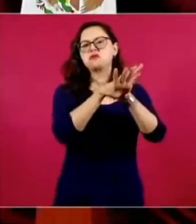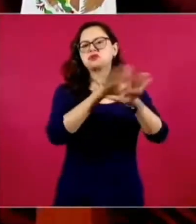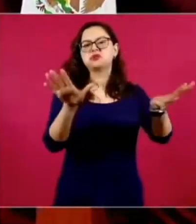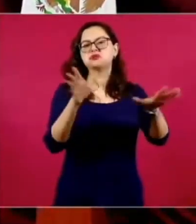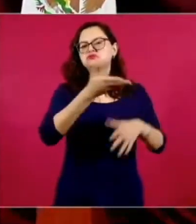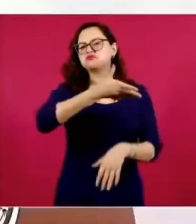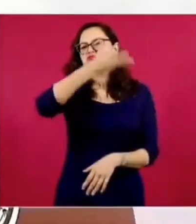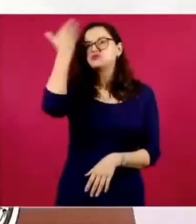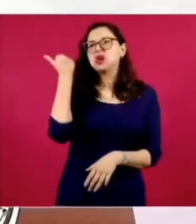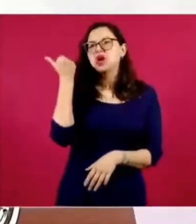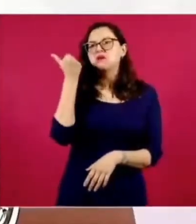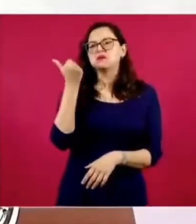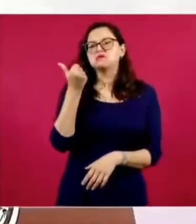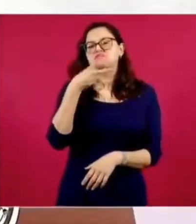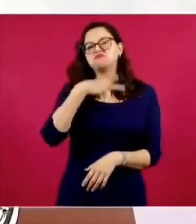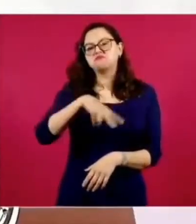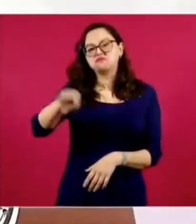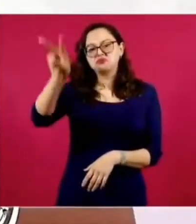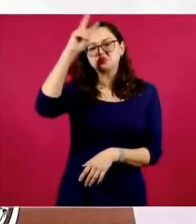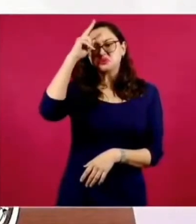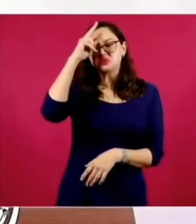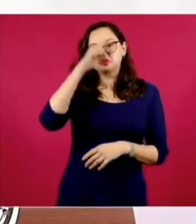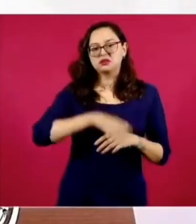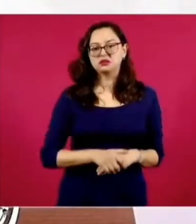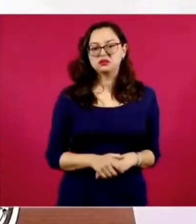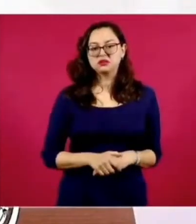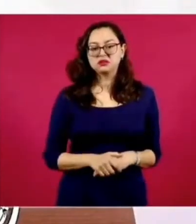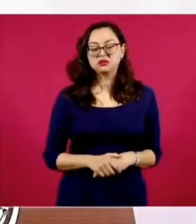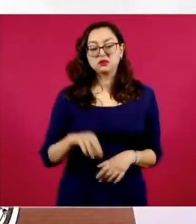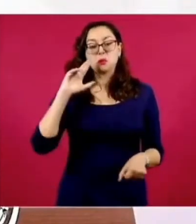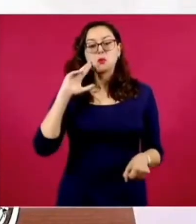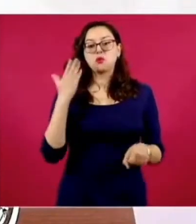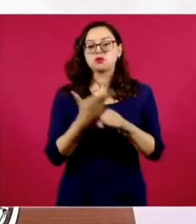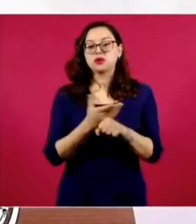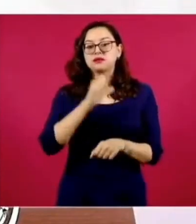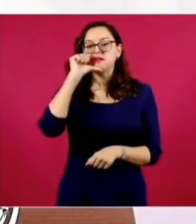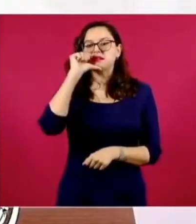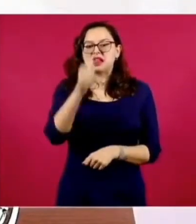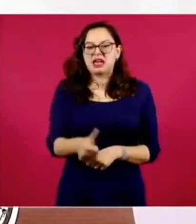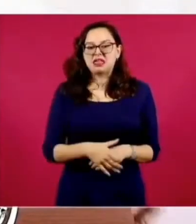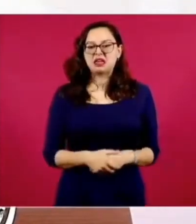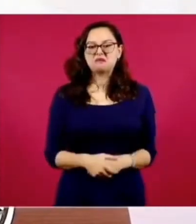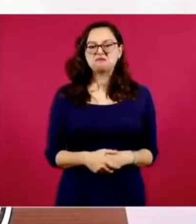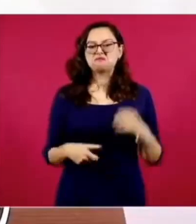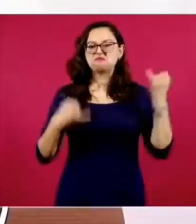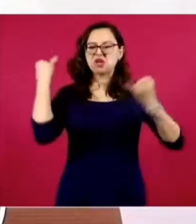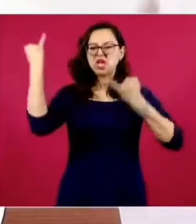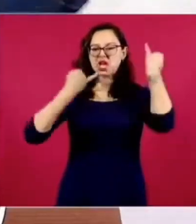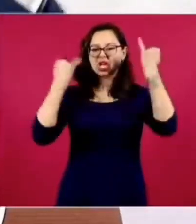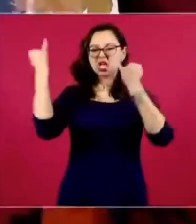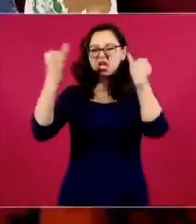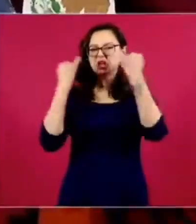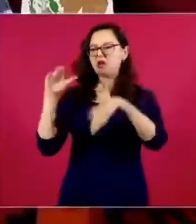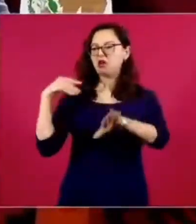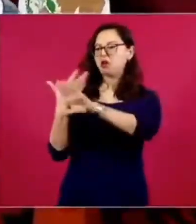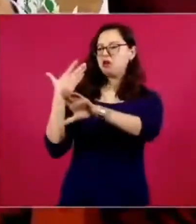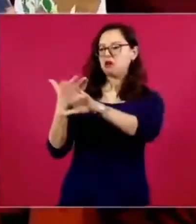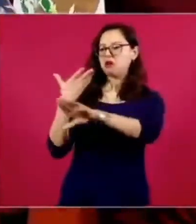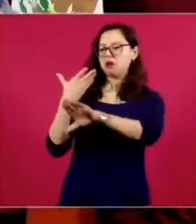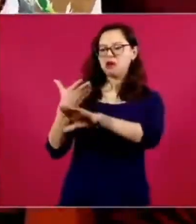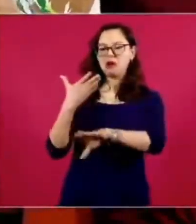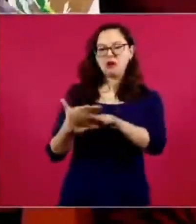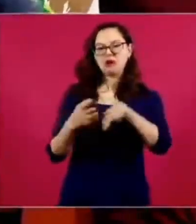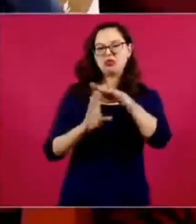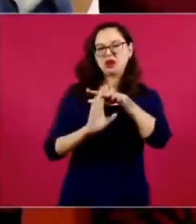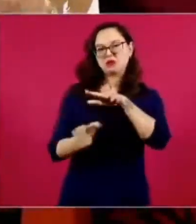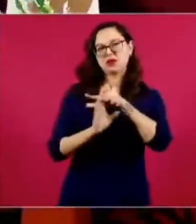y con mala fe, se dice que los migrantes